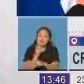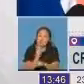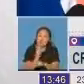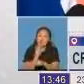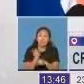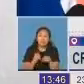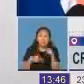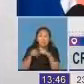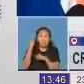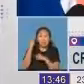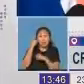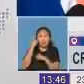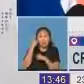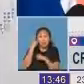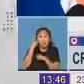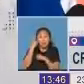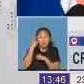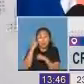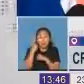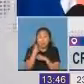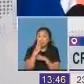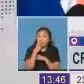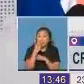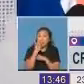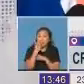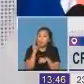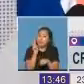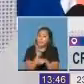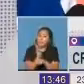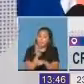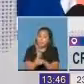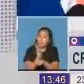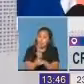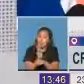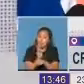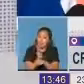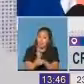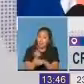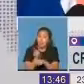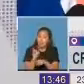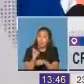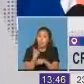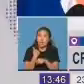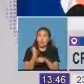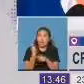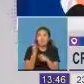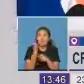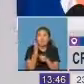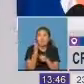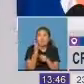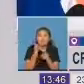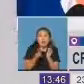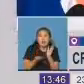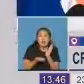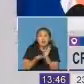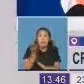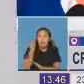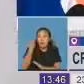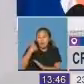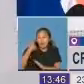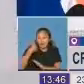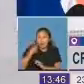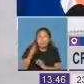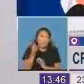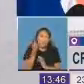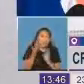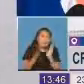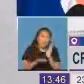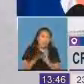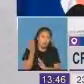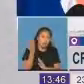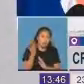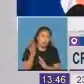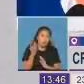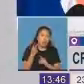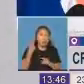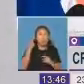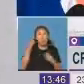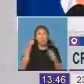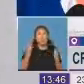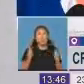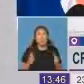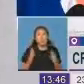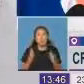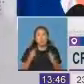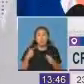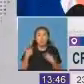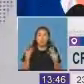tener un uso racional de la energía. Es decir, la energía hoy es cara para los argentinos, es cara para los argentinos. ¿Cómo podemos